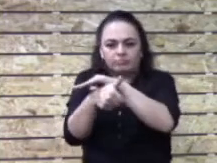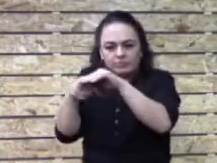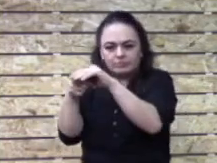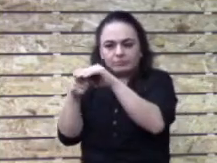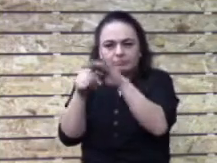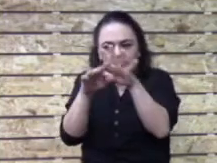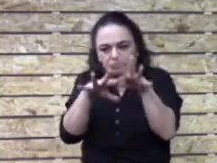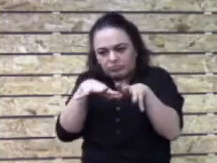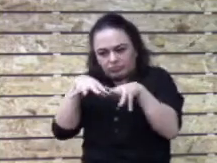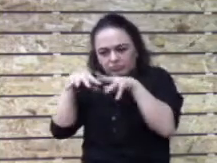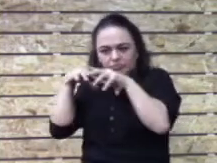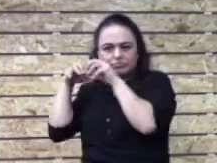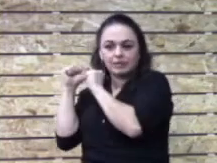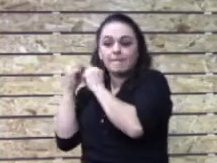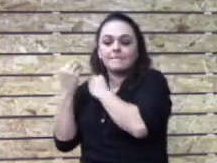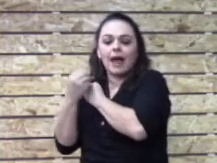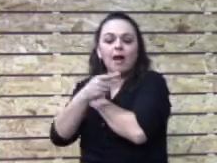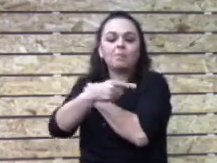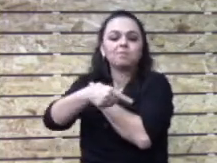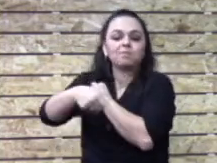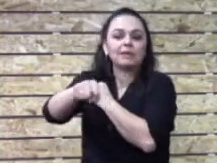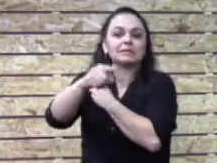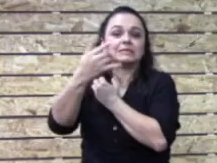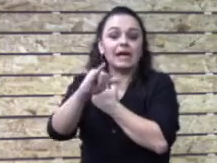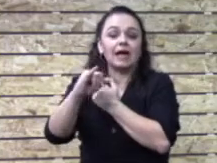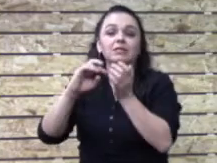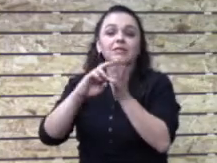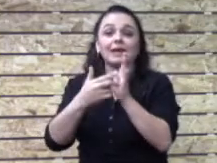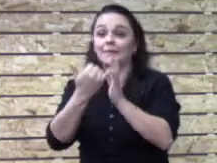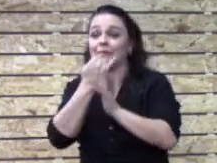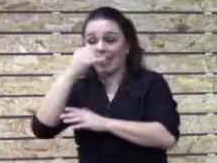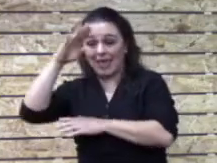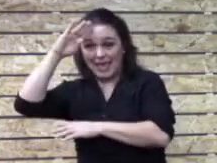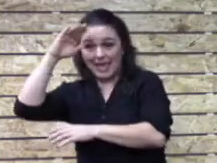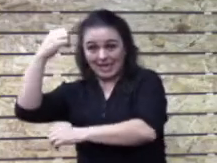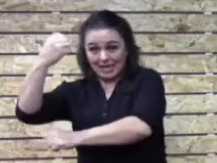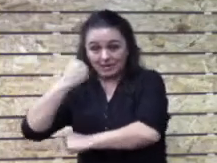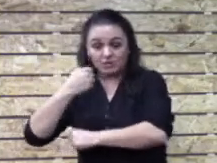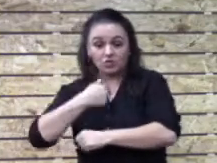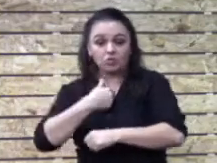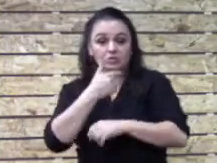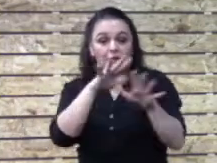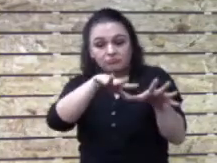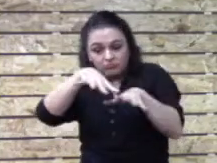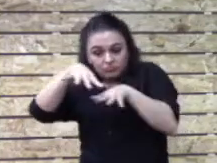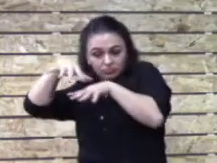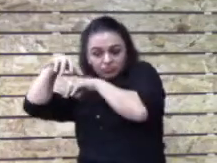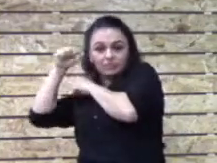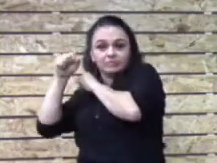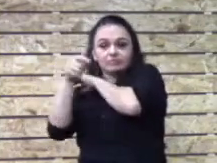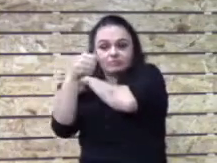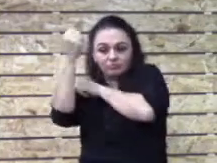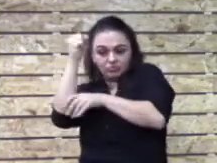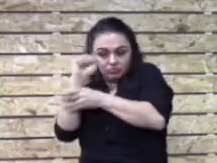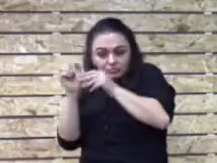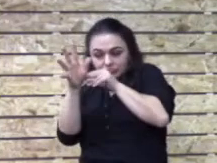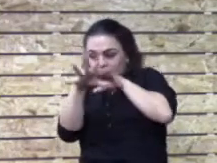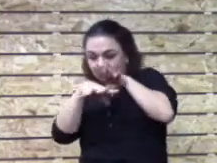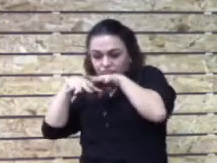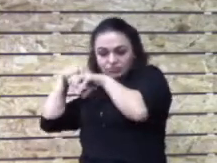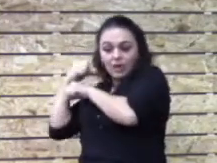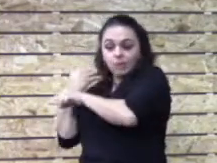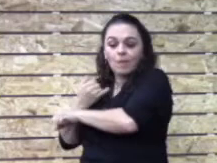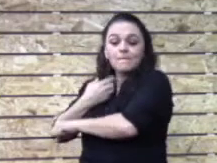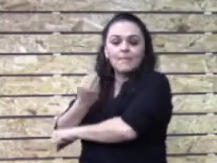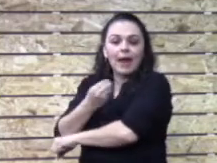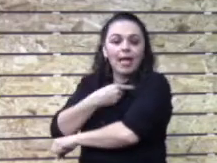dejar el camino sembrado de minas, de modo que cuando el ejército enemigo empieza a perseguirlo, caen en una emboscada pensando que el otro